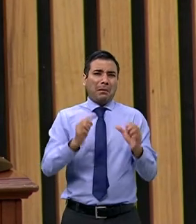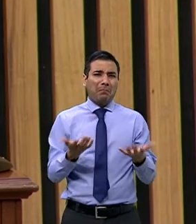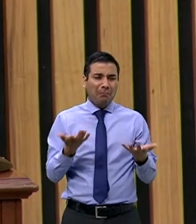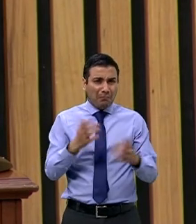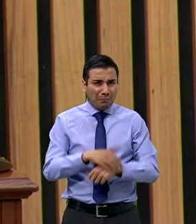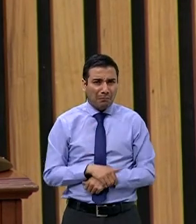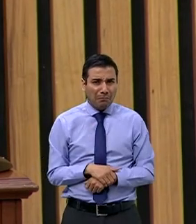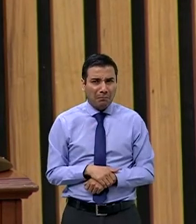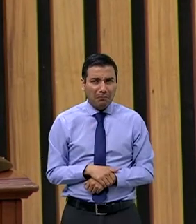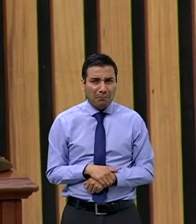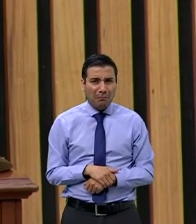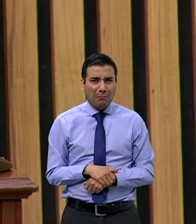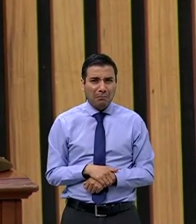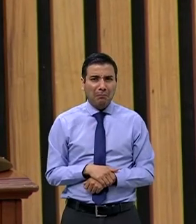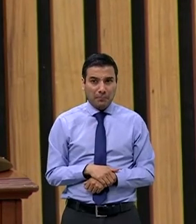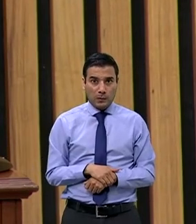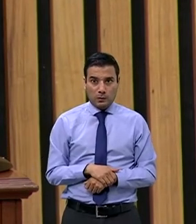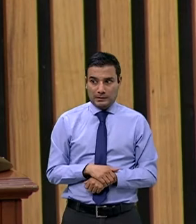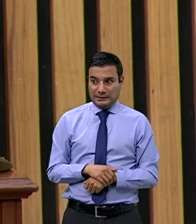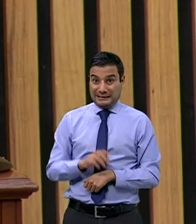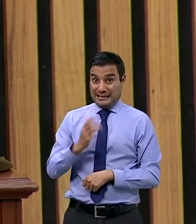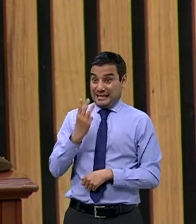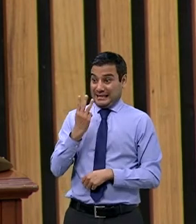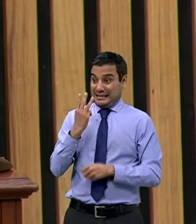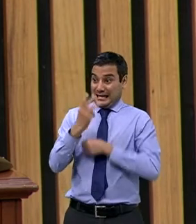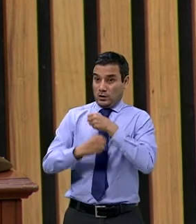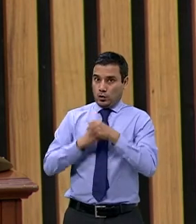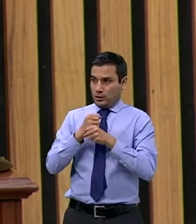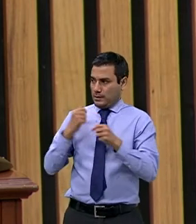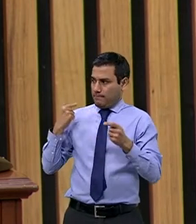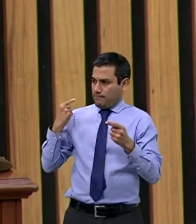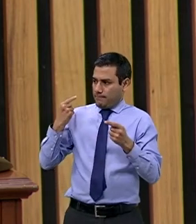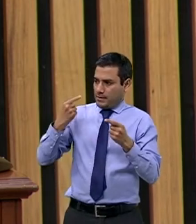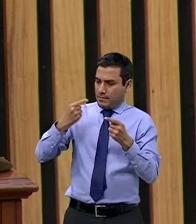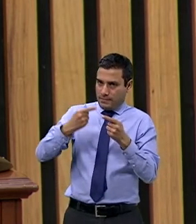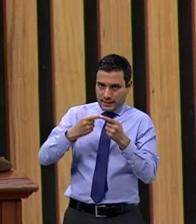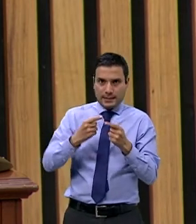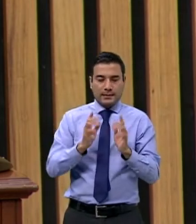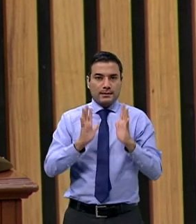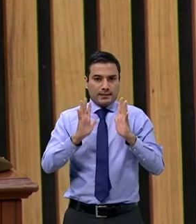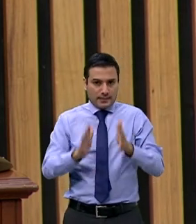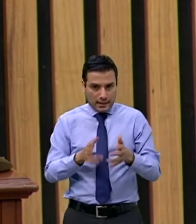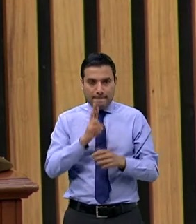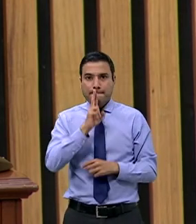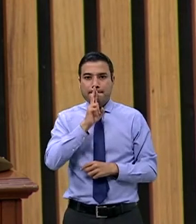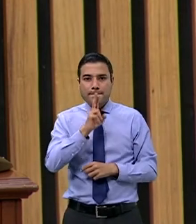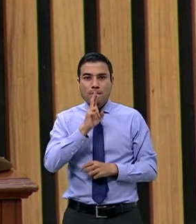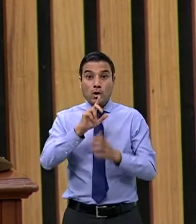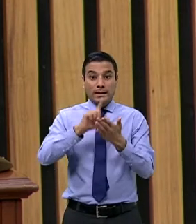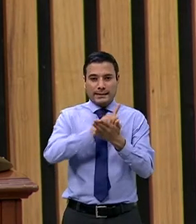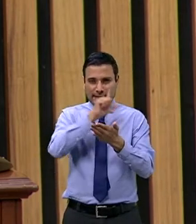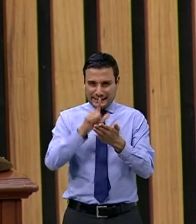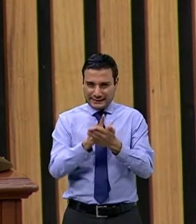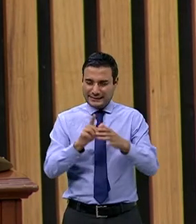muy importante los últimos tres años respecto al poder judicial con reformas para poder